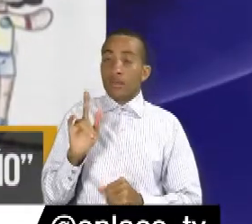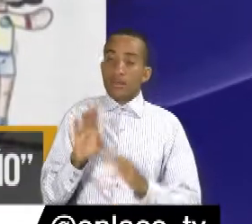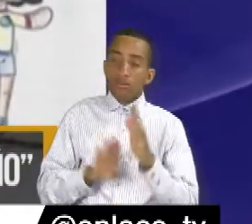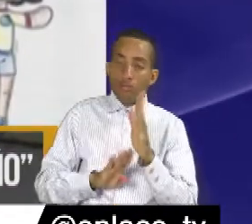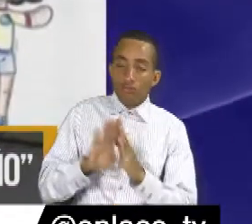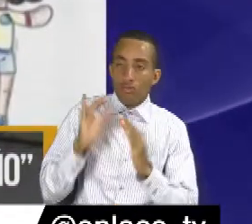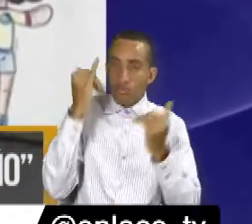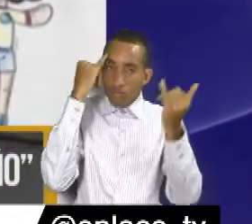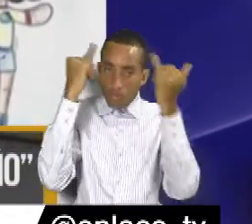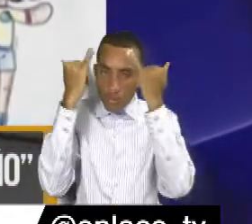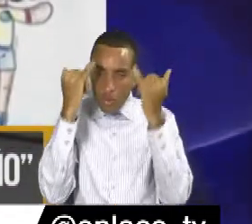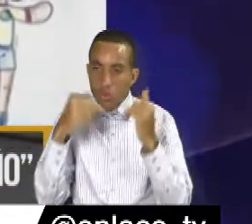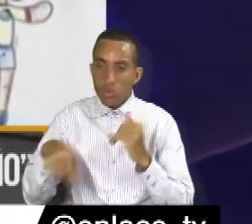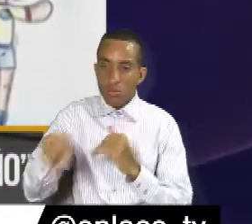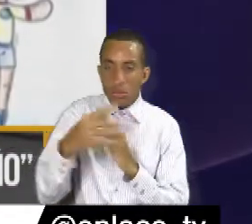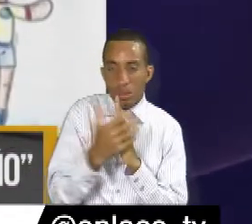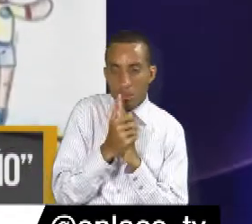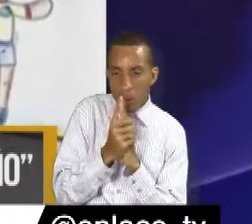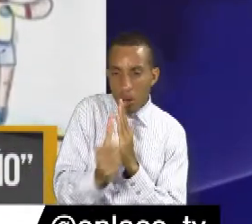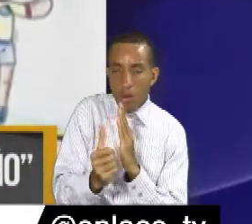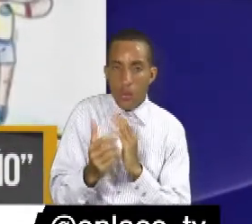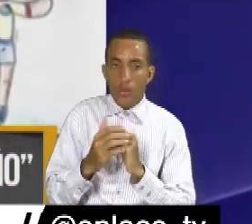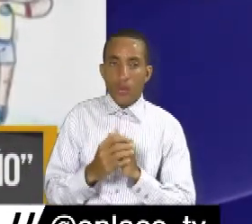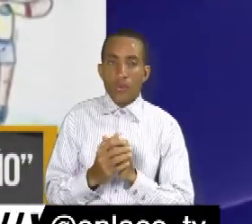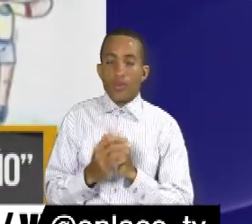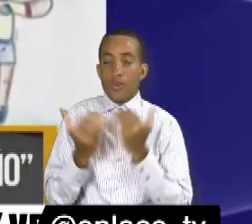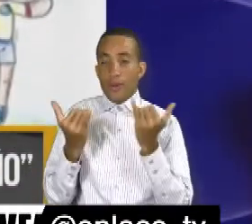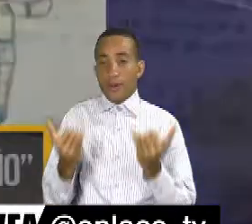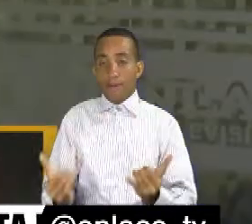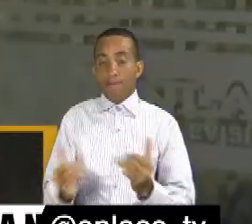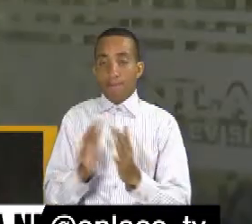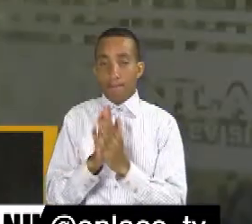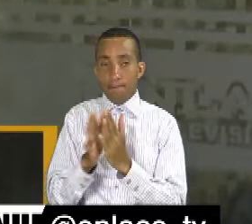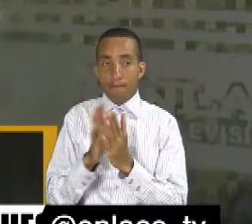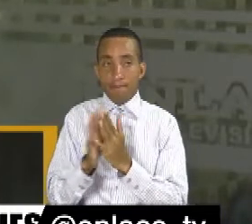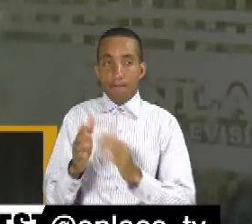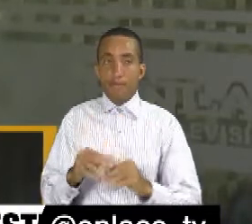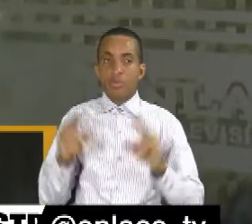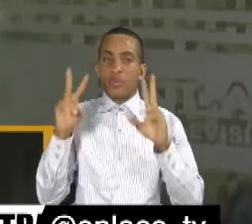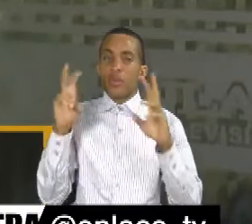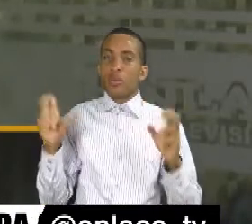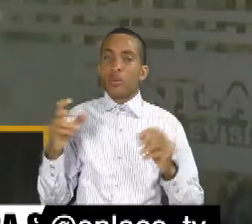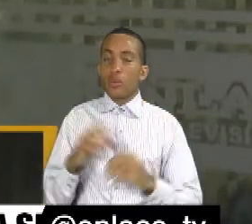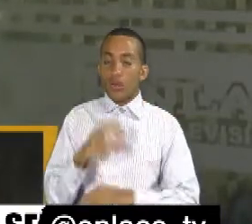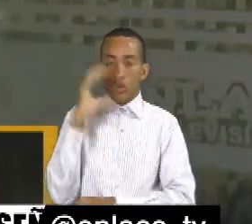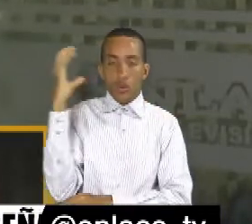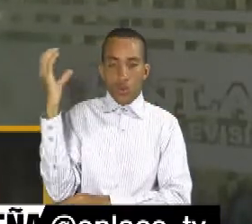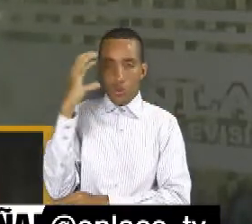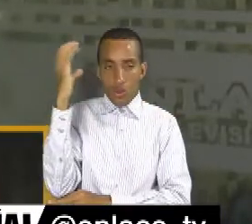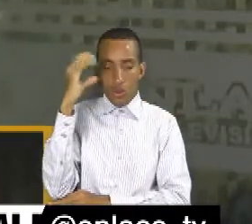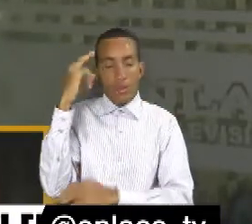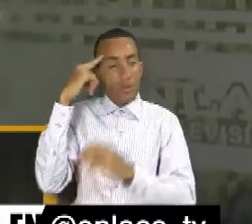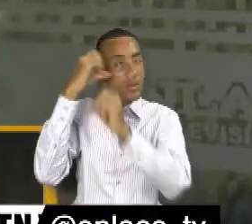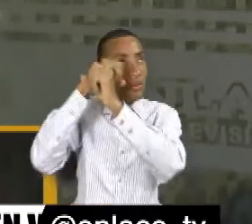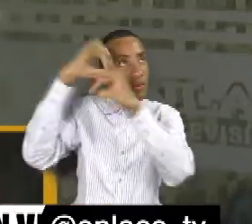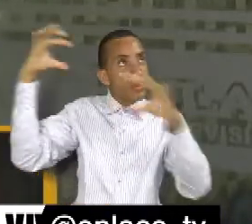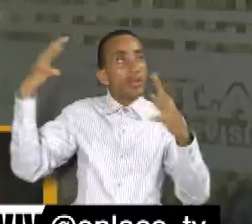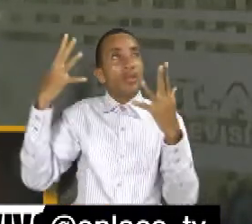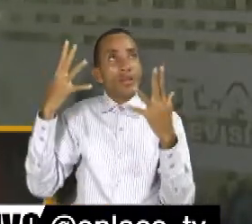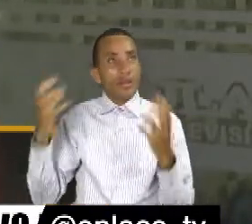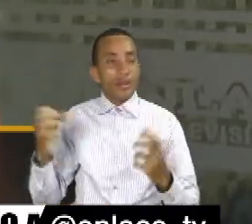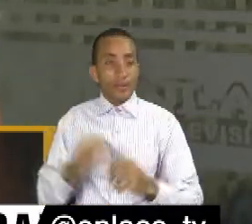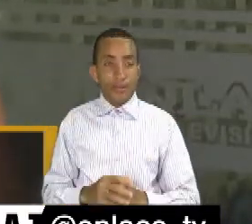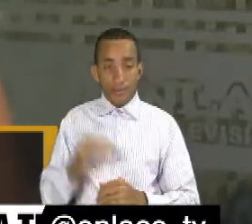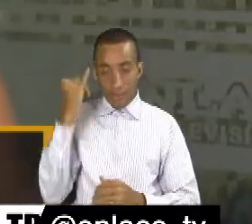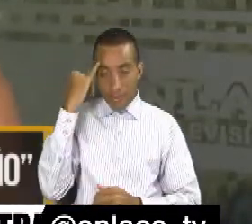creatividad, los talentos, y en este momento pues coyuntural el tema es la Colombia que sueño, porque es la idea que debemos tomar